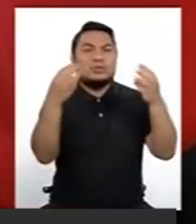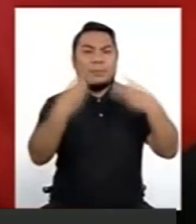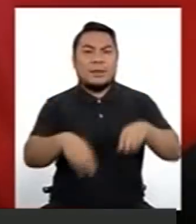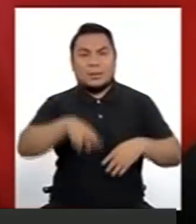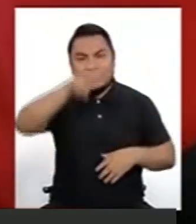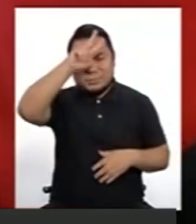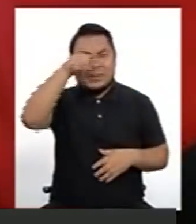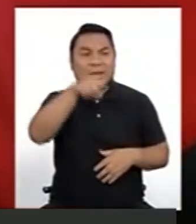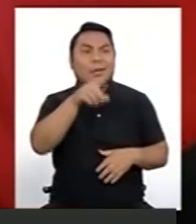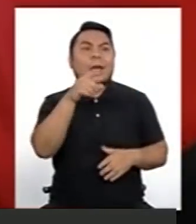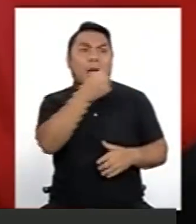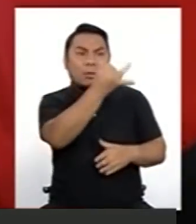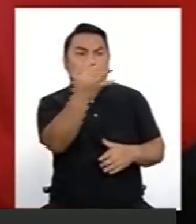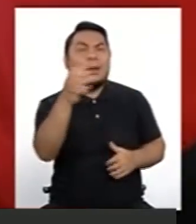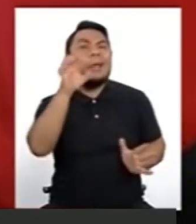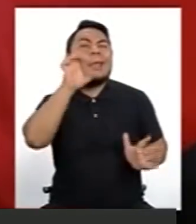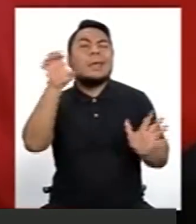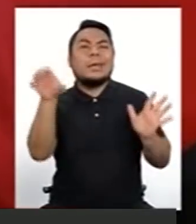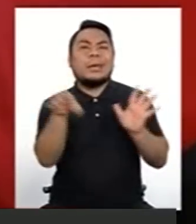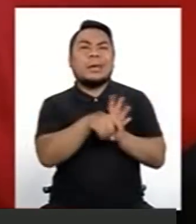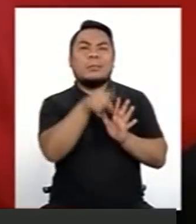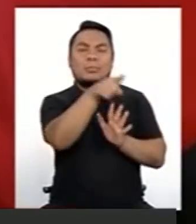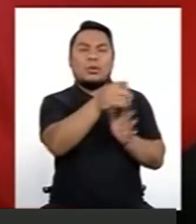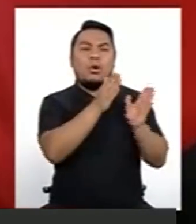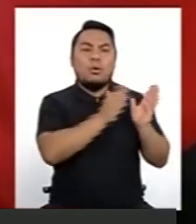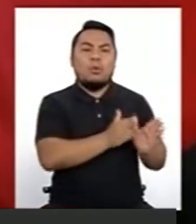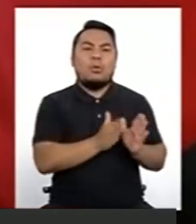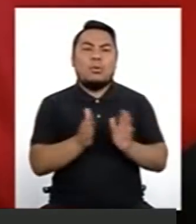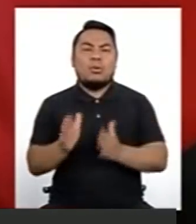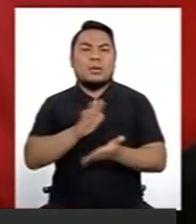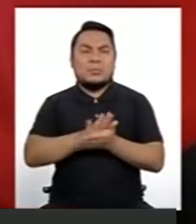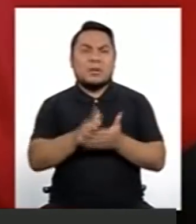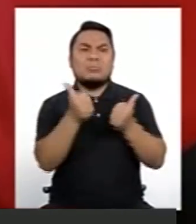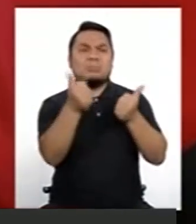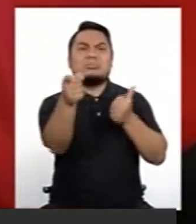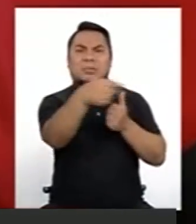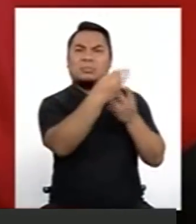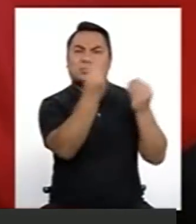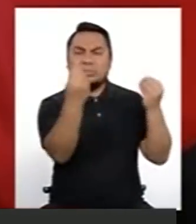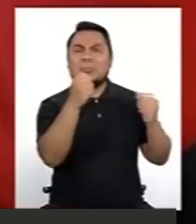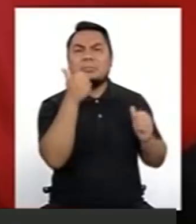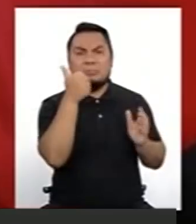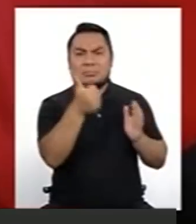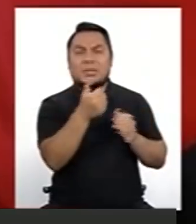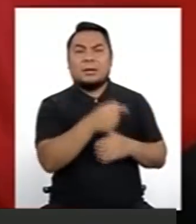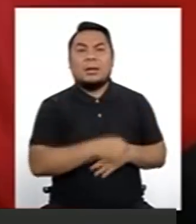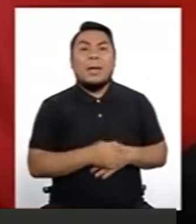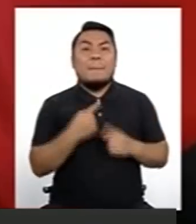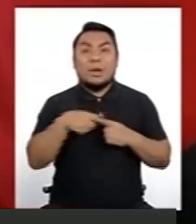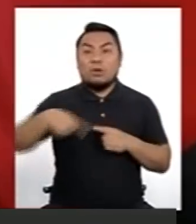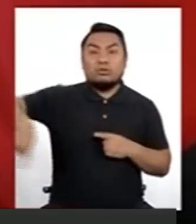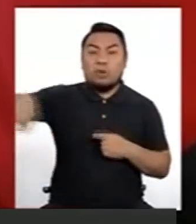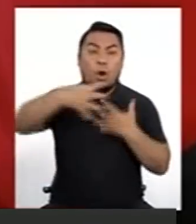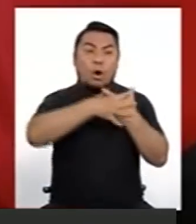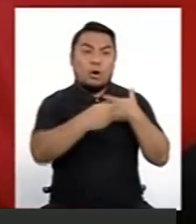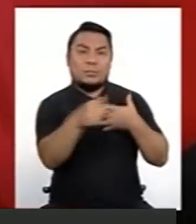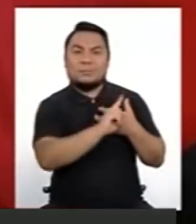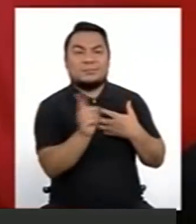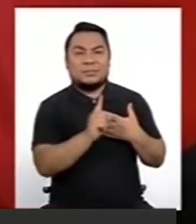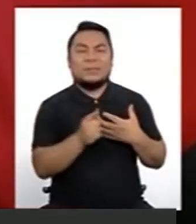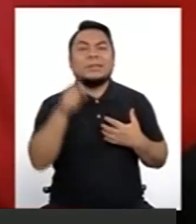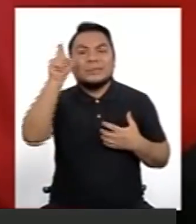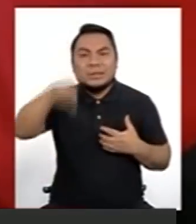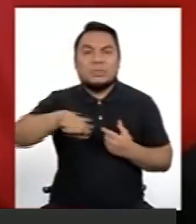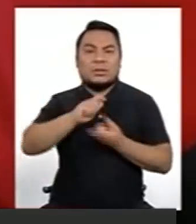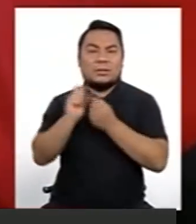Perú que ya son un ejemplo de orden y limpieza. Hay muchos. El problema es que no todos lo hacen. Entonces tenemos